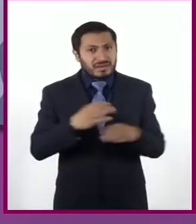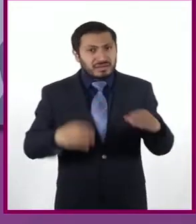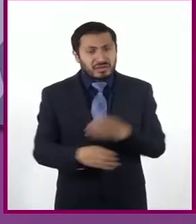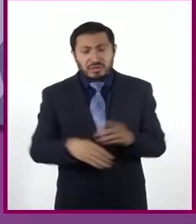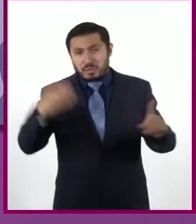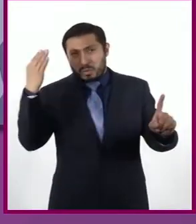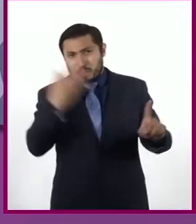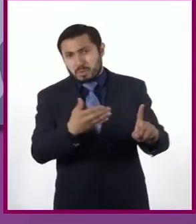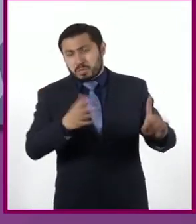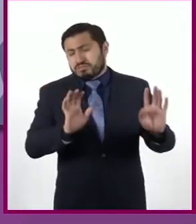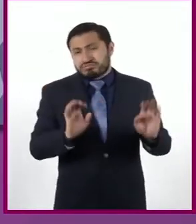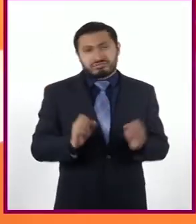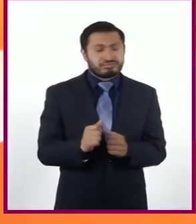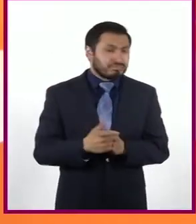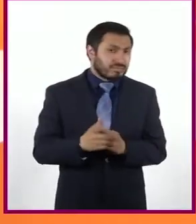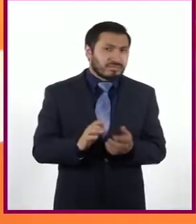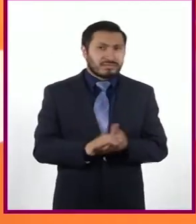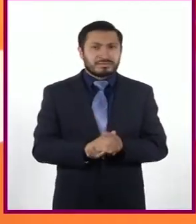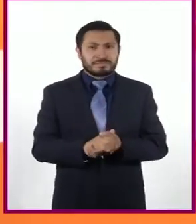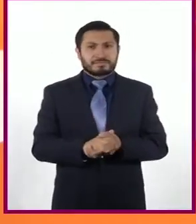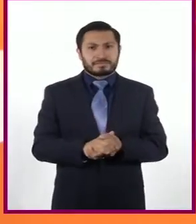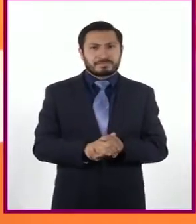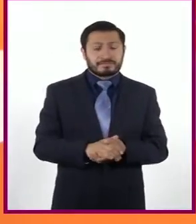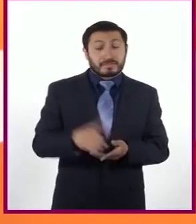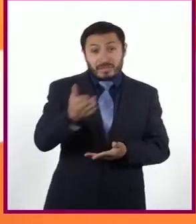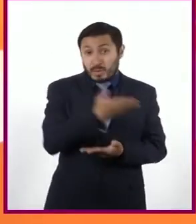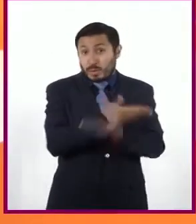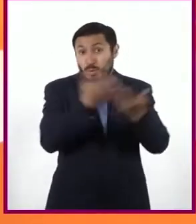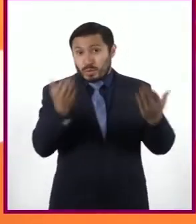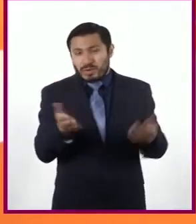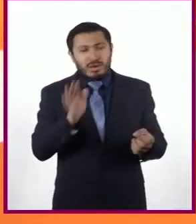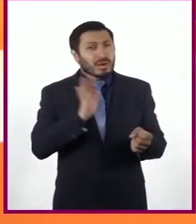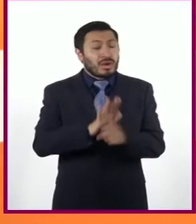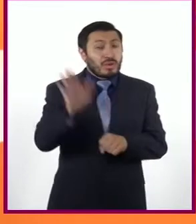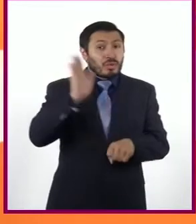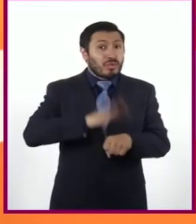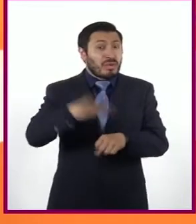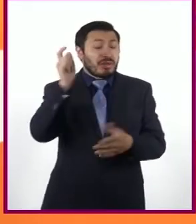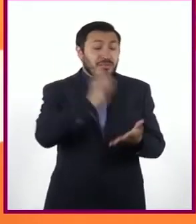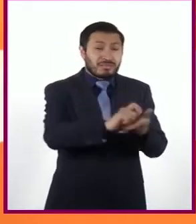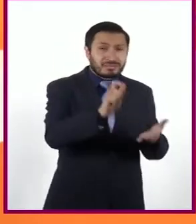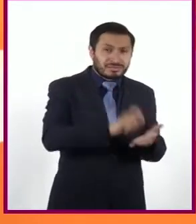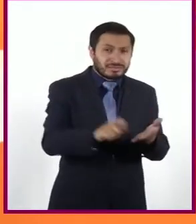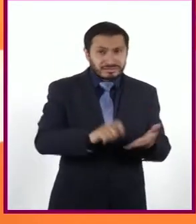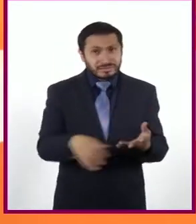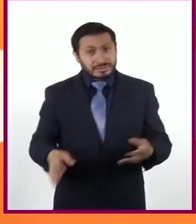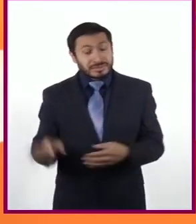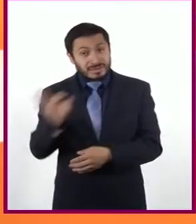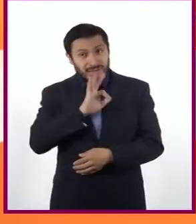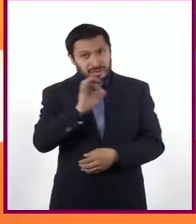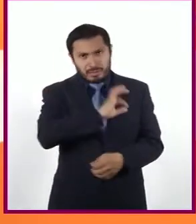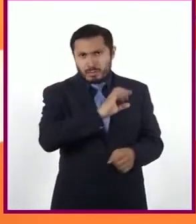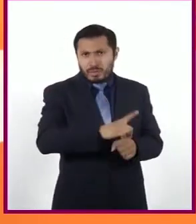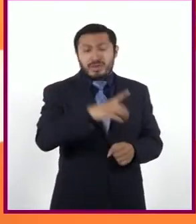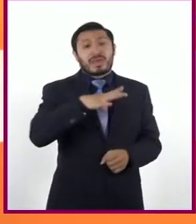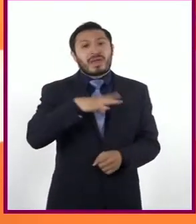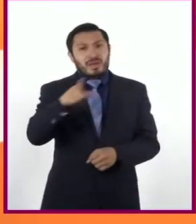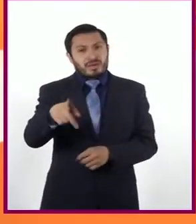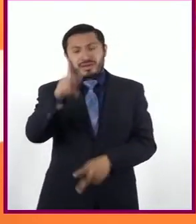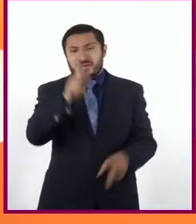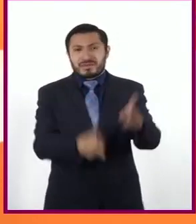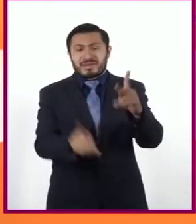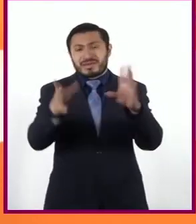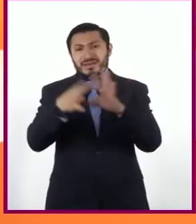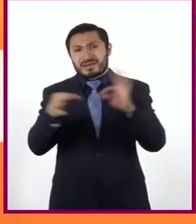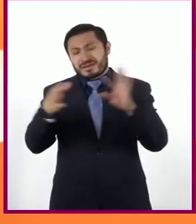un fin específico. ¿Ustedes qué más agregaron? Si tienen oportunidad, coméntenlo con